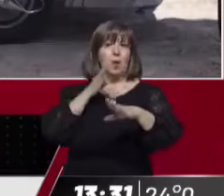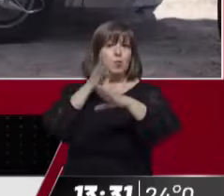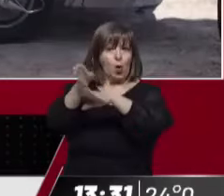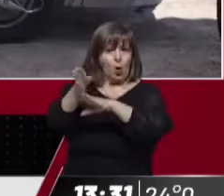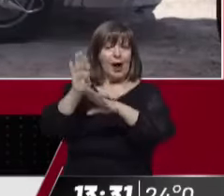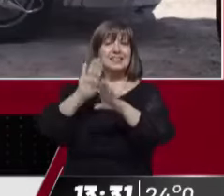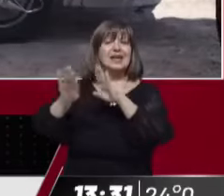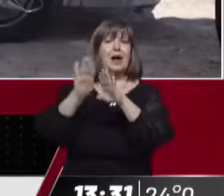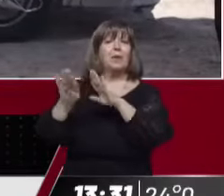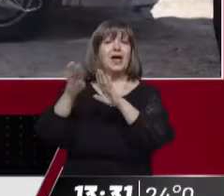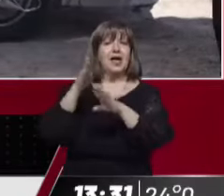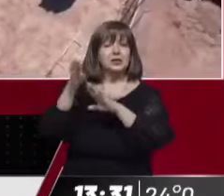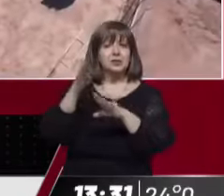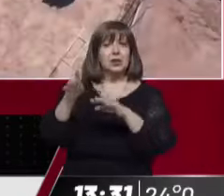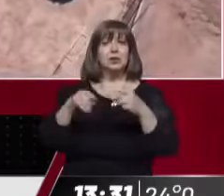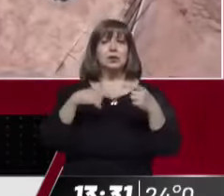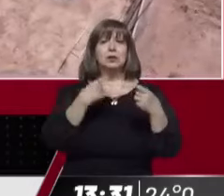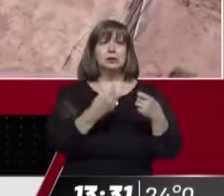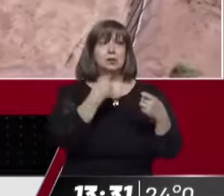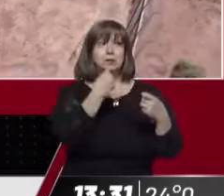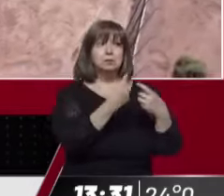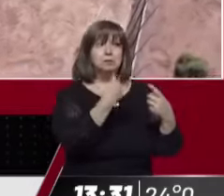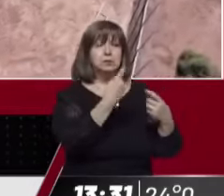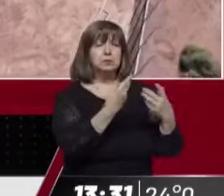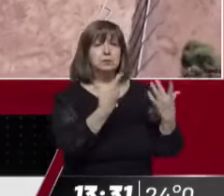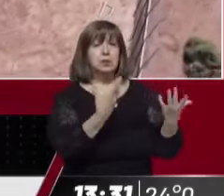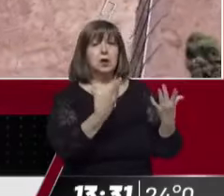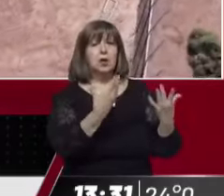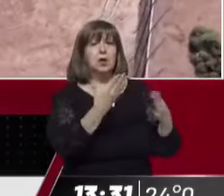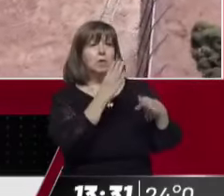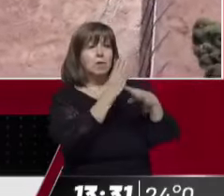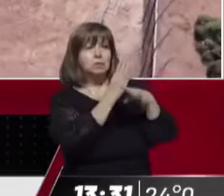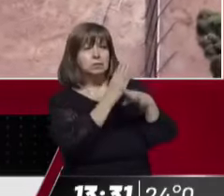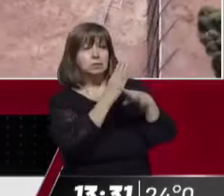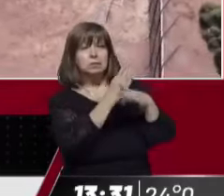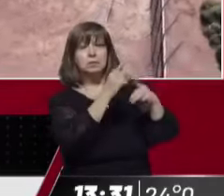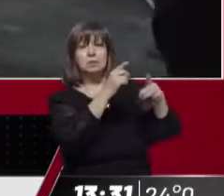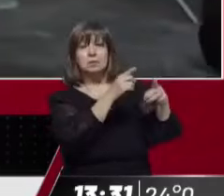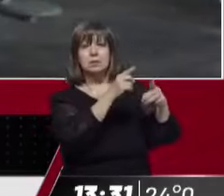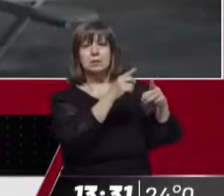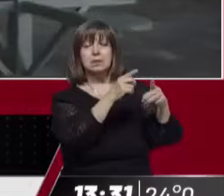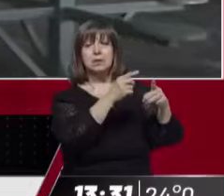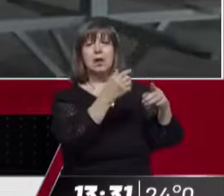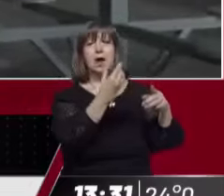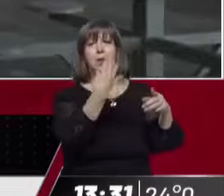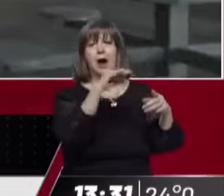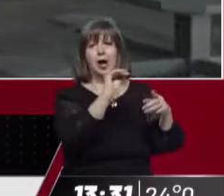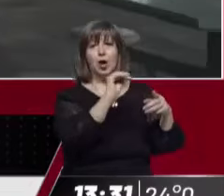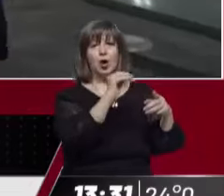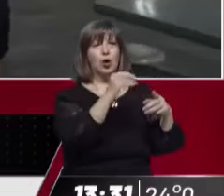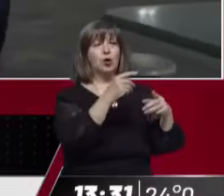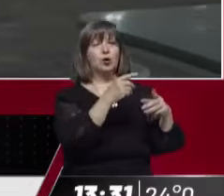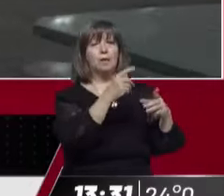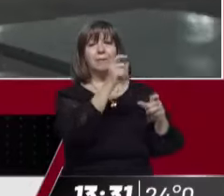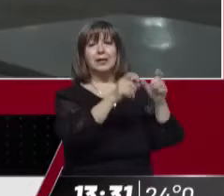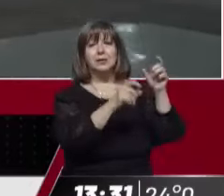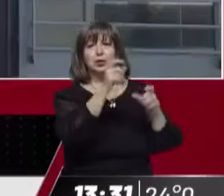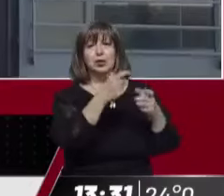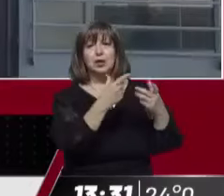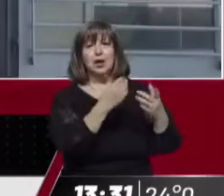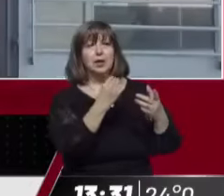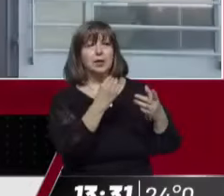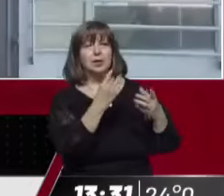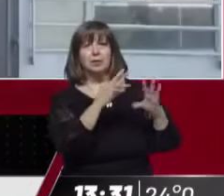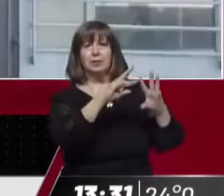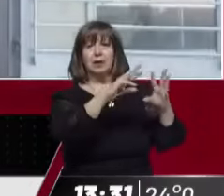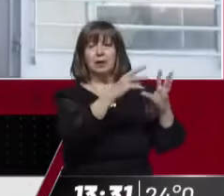y a salideras bancarias. Digo, todo eso habla de un seguimiento. Entonces, es muy importante mantener ese criterio en rigor, ser estrictos